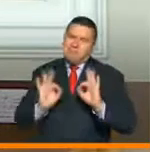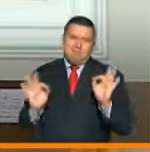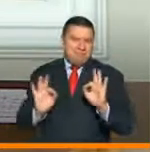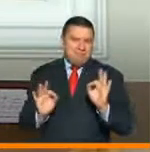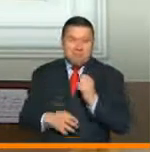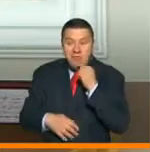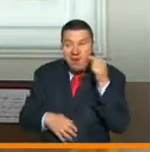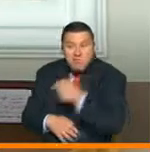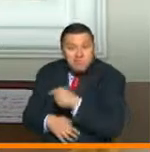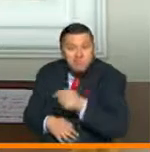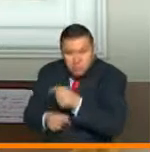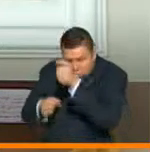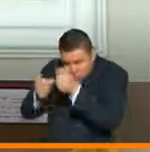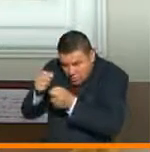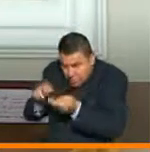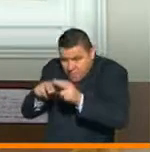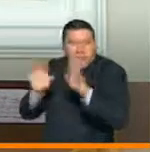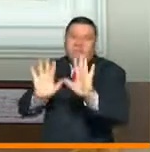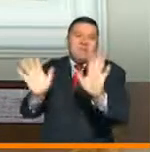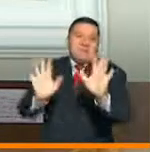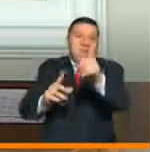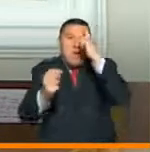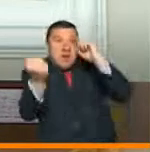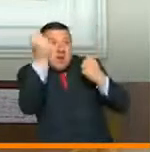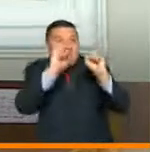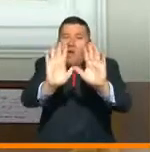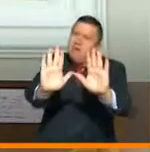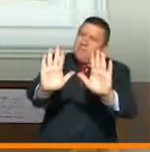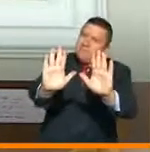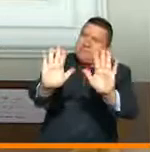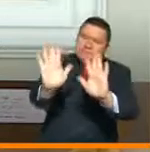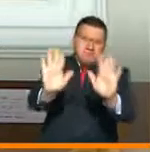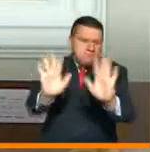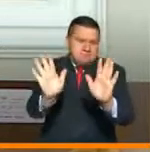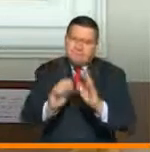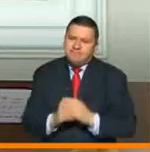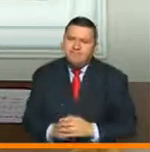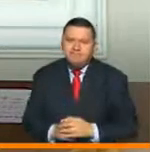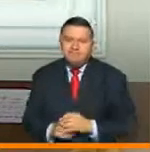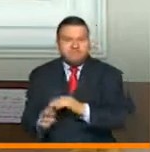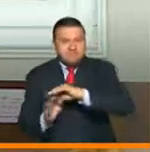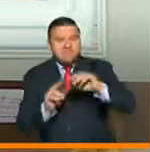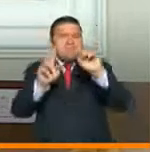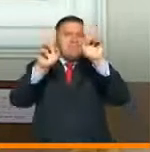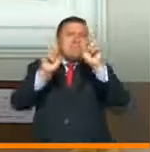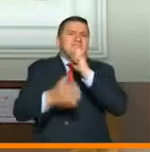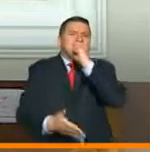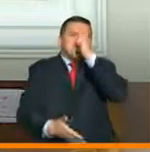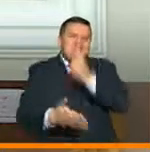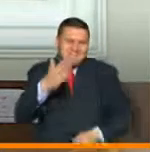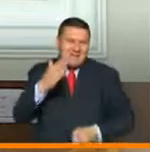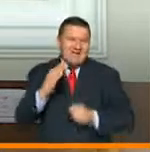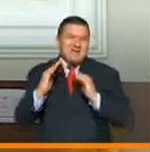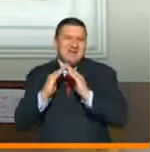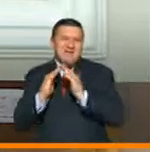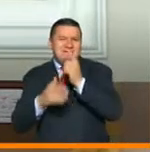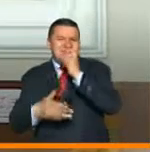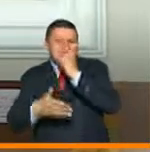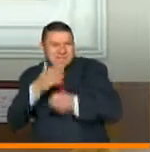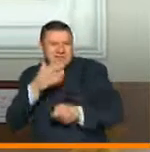habrá ningún tipo de preocupación en lo relacionado con el impuesto de renta